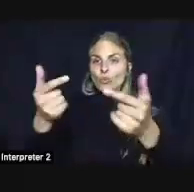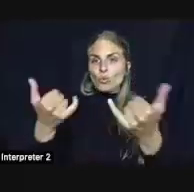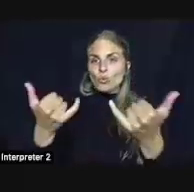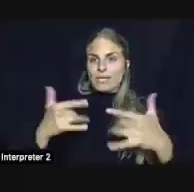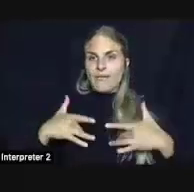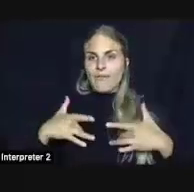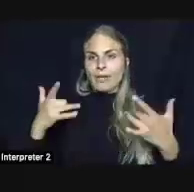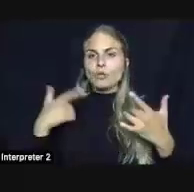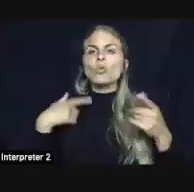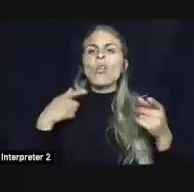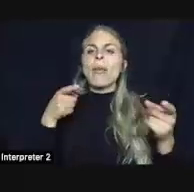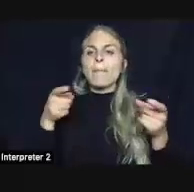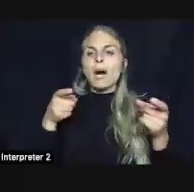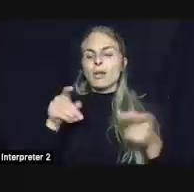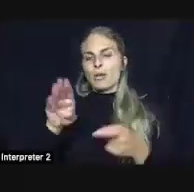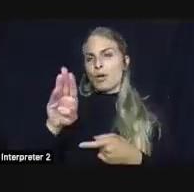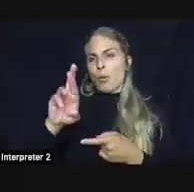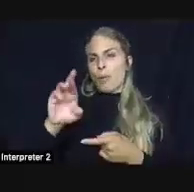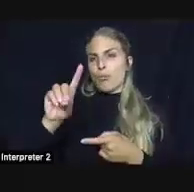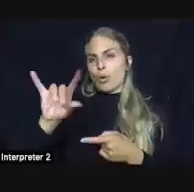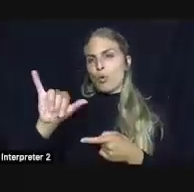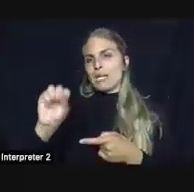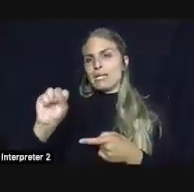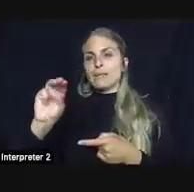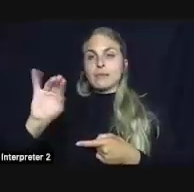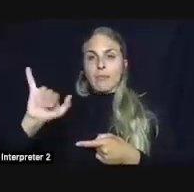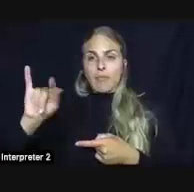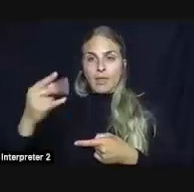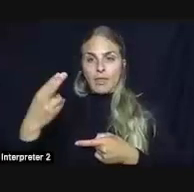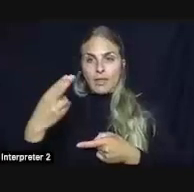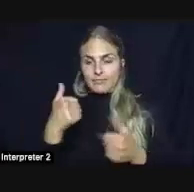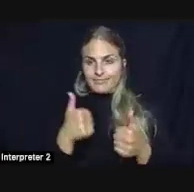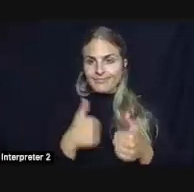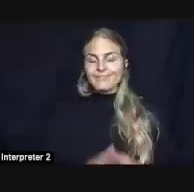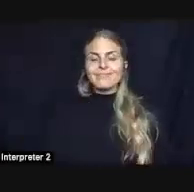Ahora paso el evento al moderador de la audiencia, Brody Smith.